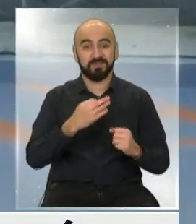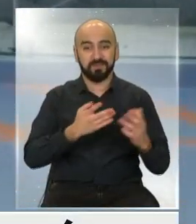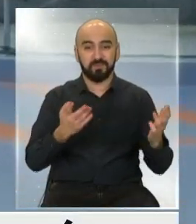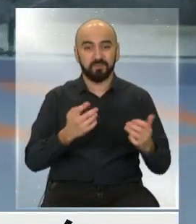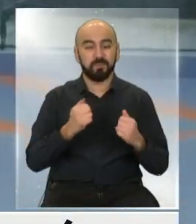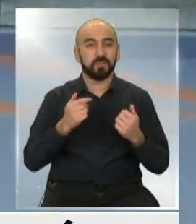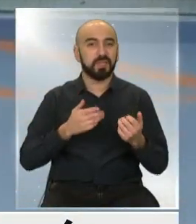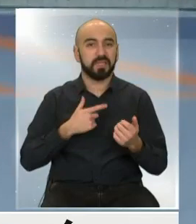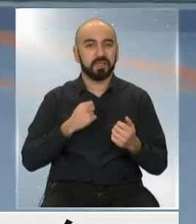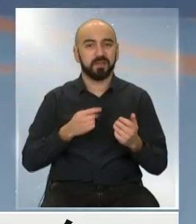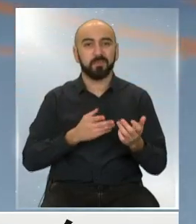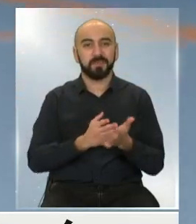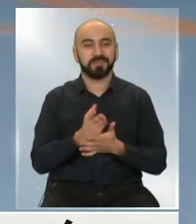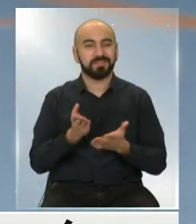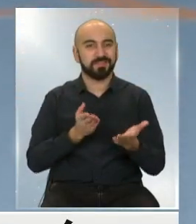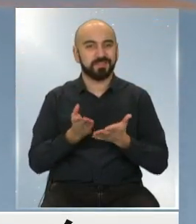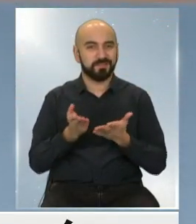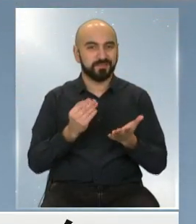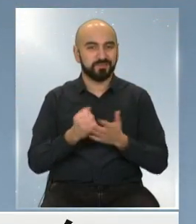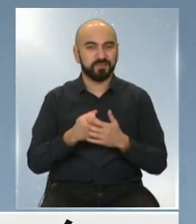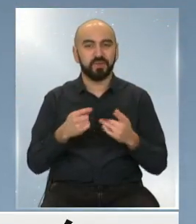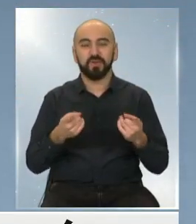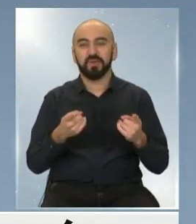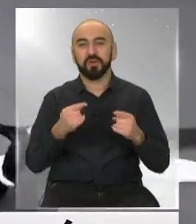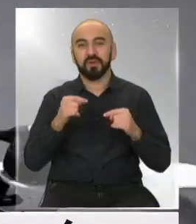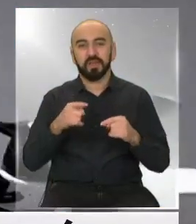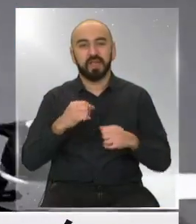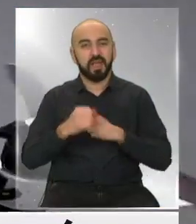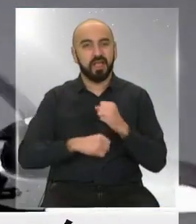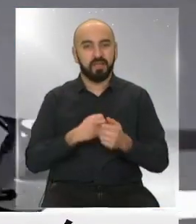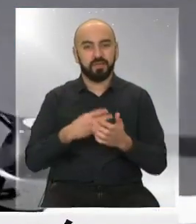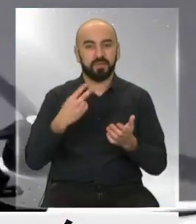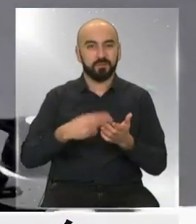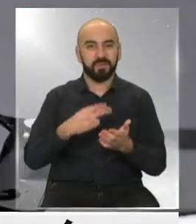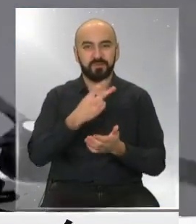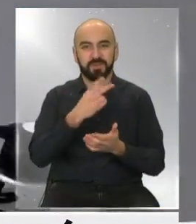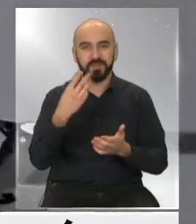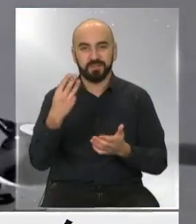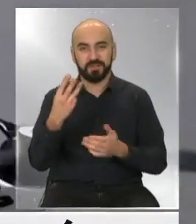de transporte de automóviles voladores en el 2023. ¿Qué tal?